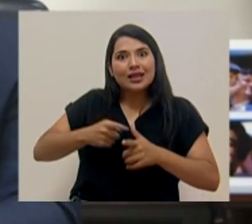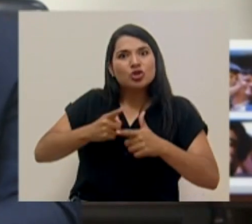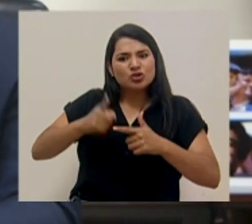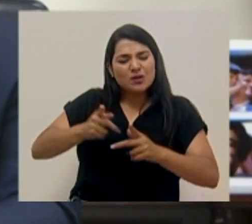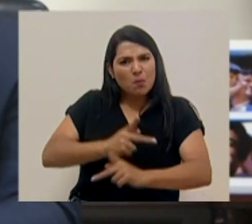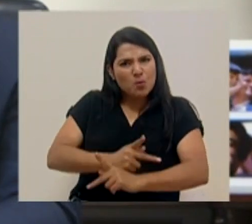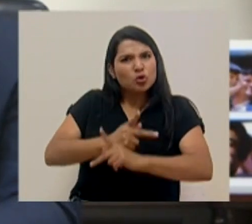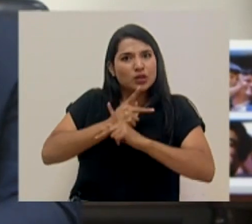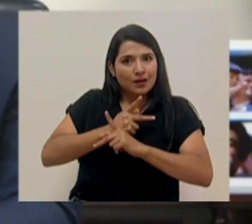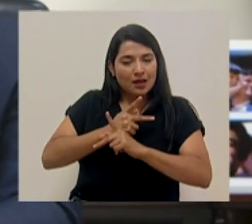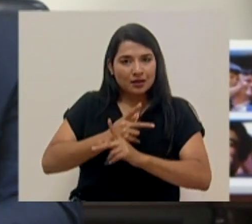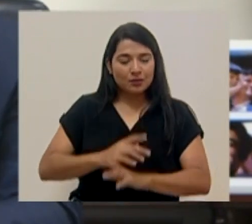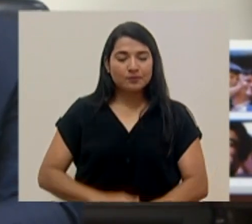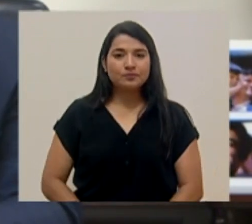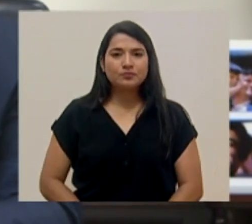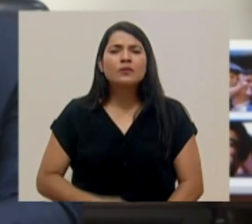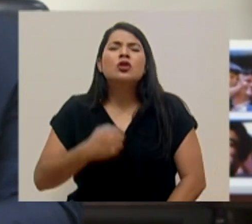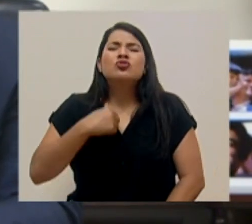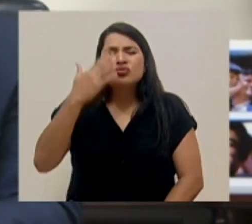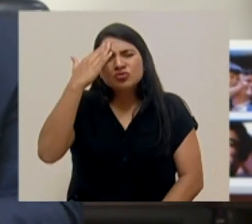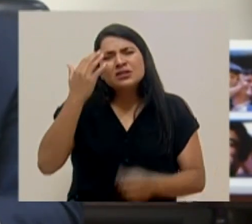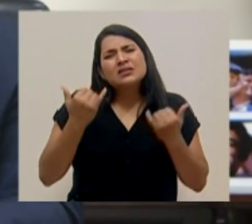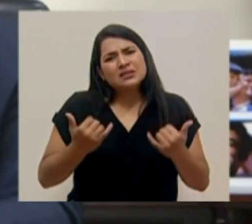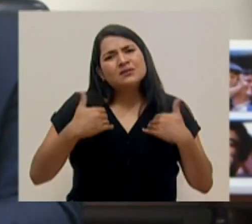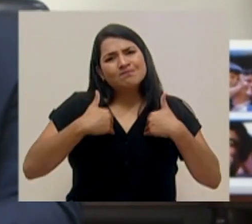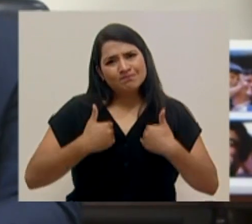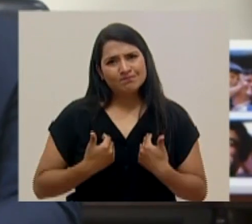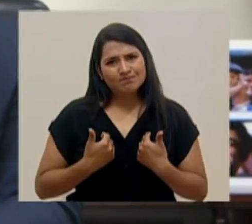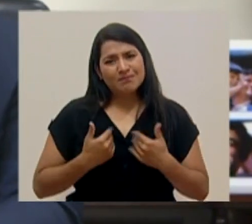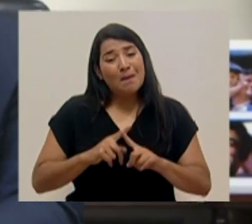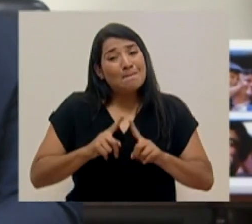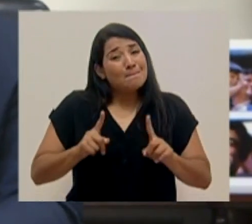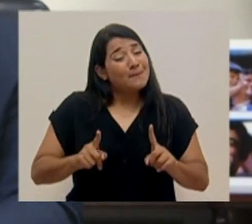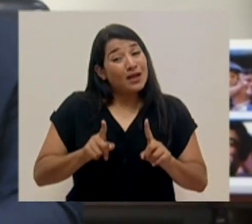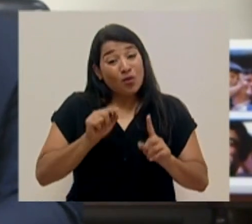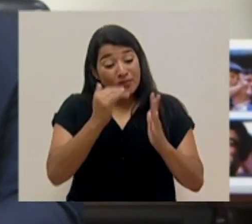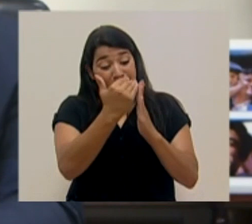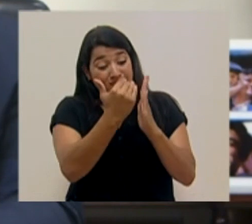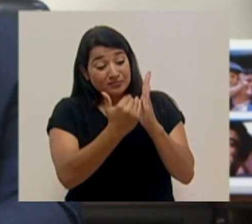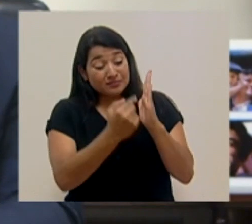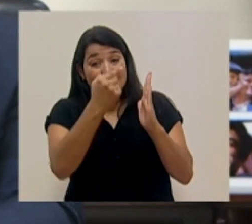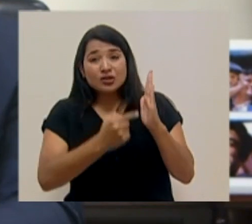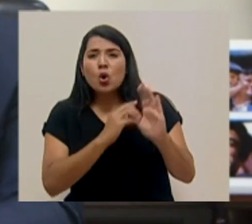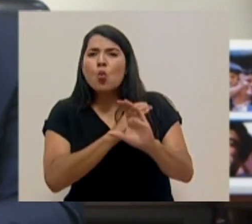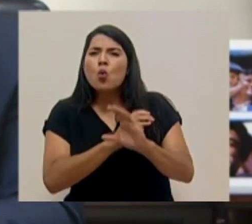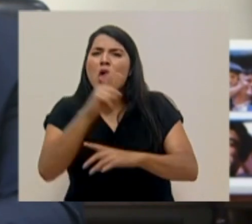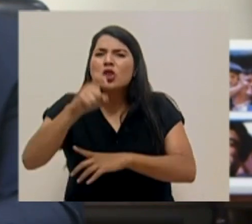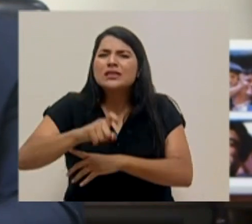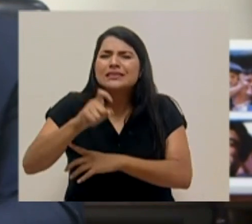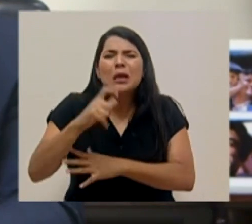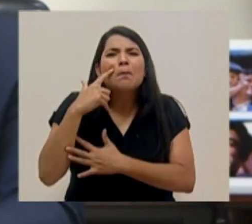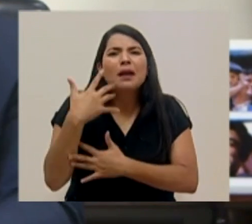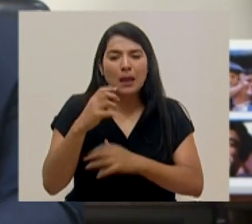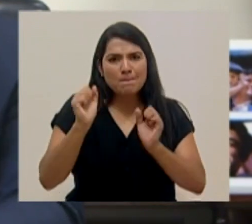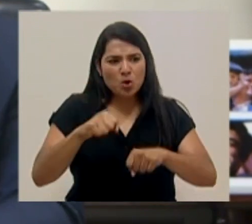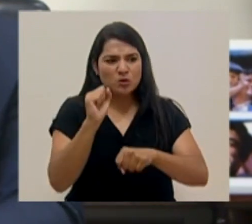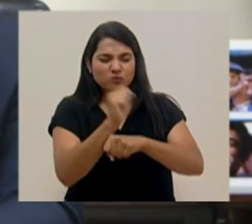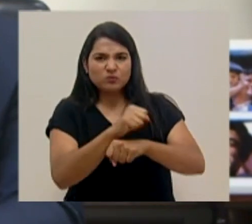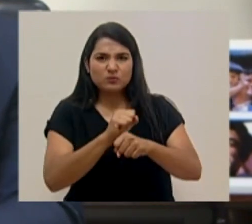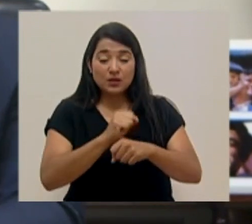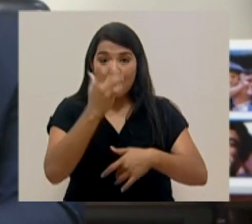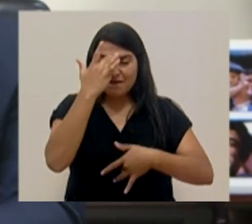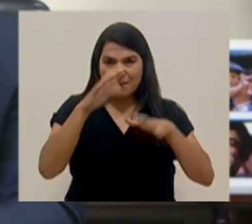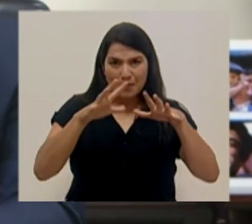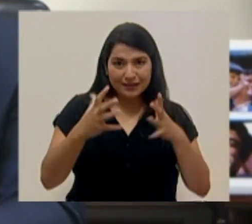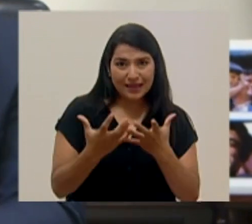cansancio, pero estas son medidas necesarias para ganarle la guerra a la pandemia y al